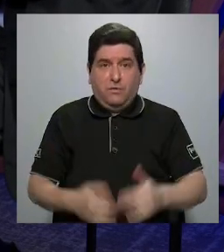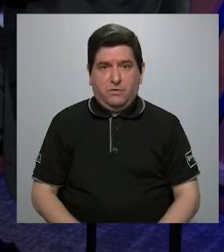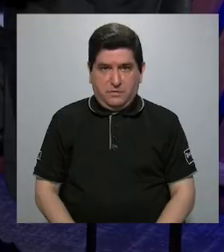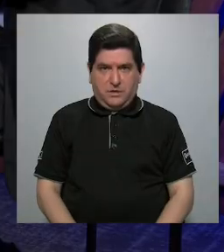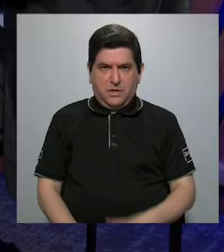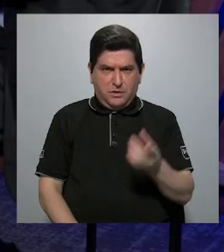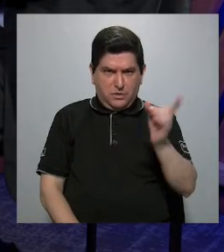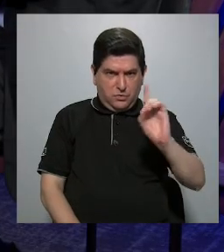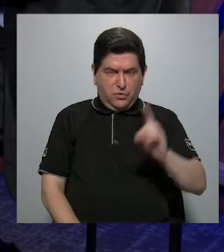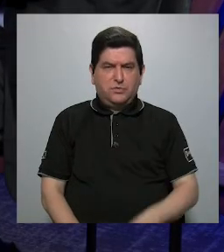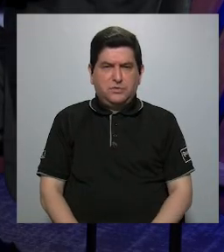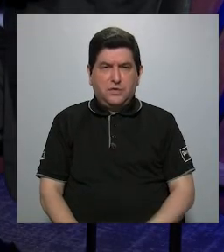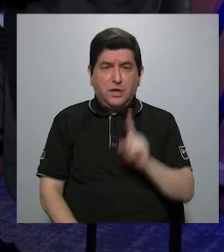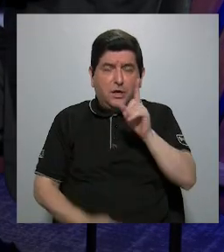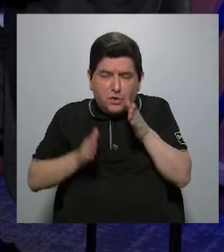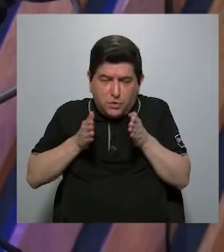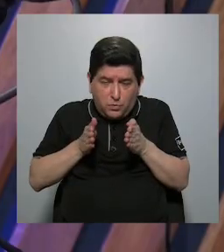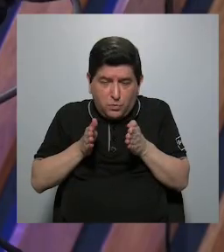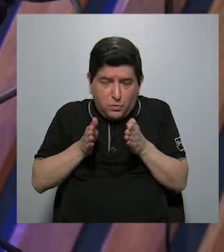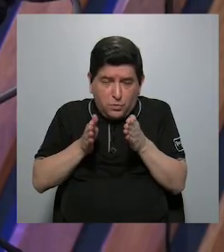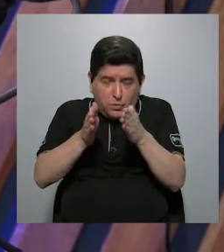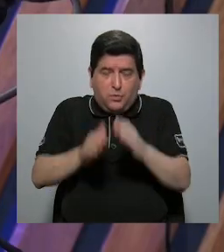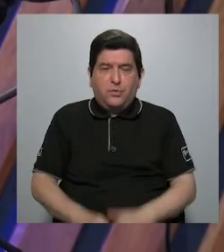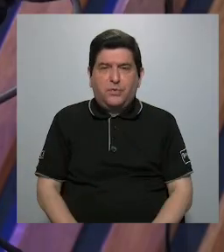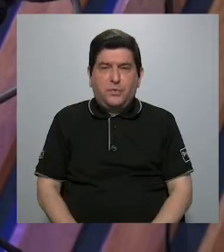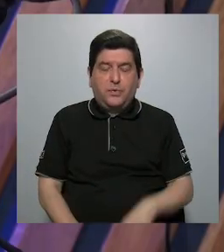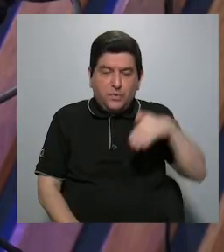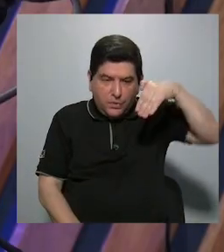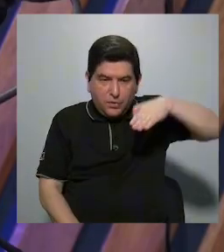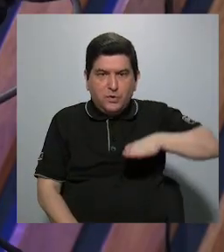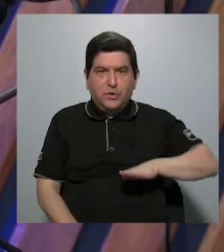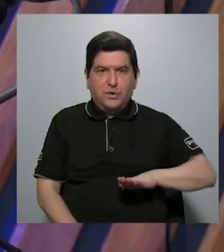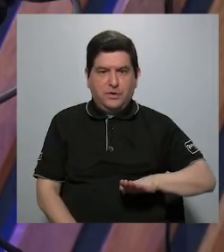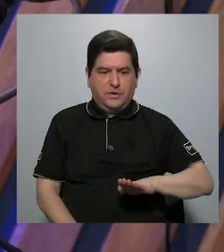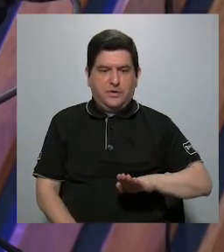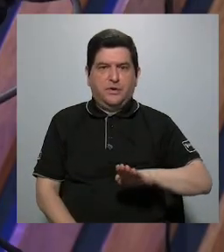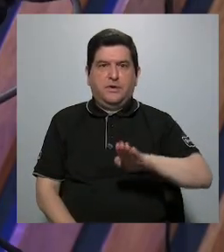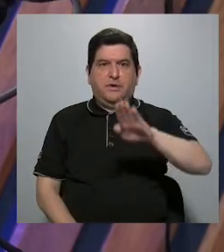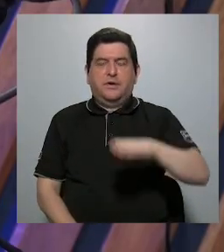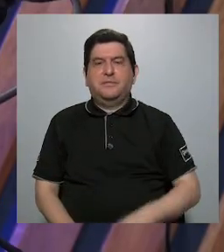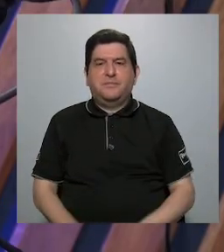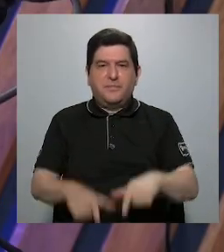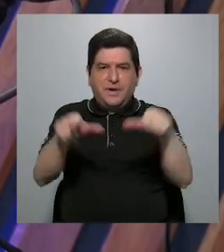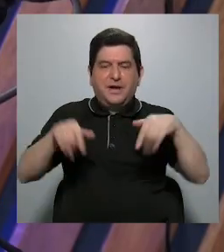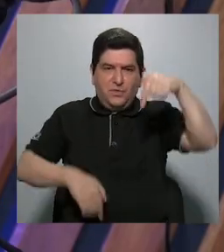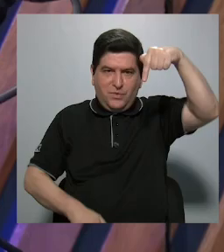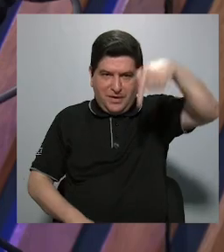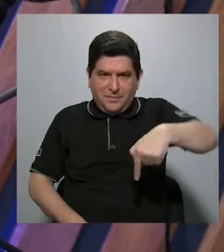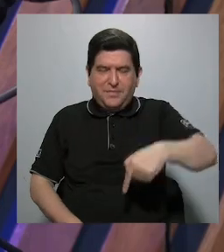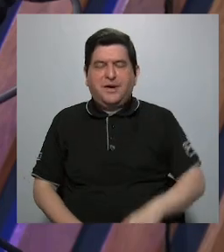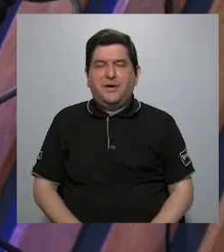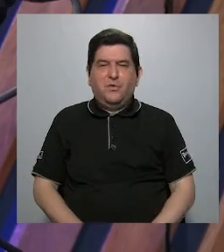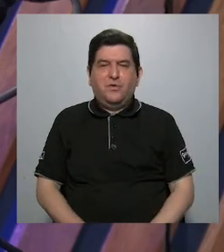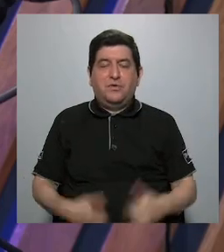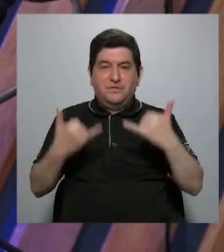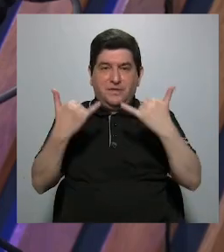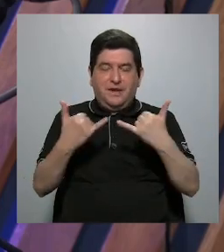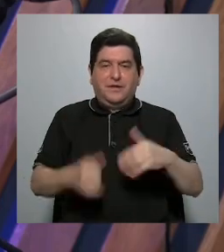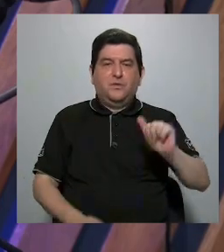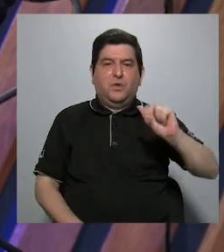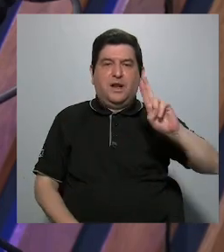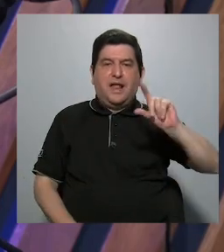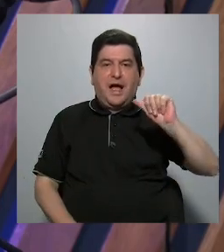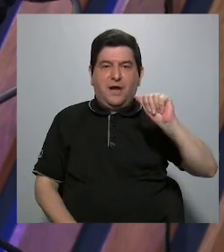están puestos en un pasaje que es la rampa para acceder a la parte baja del aula magna actual,